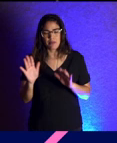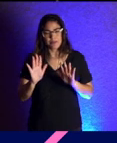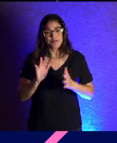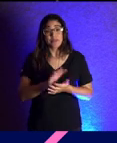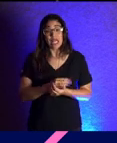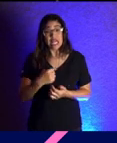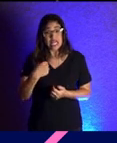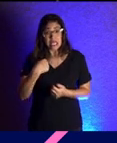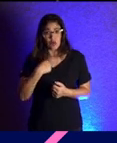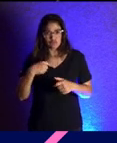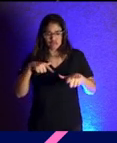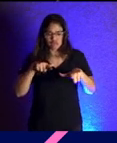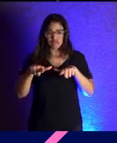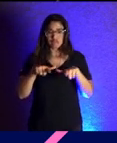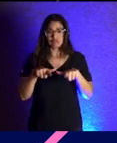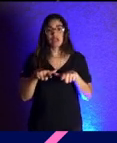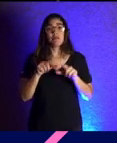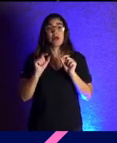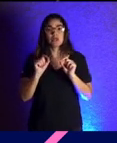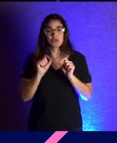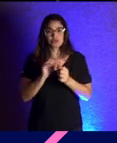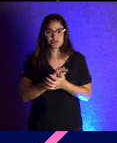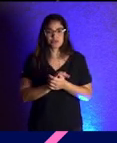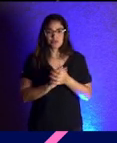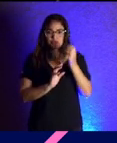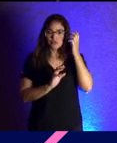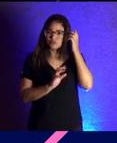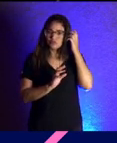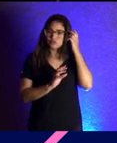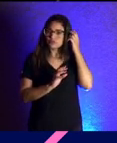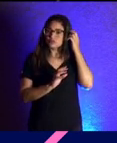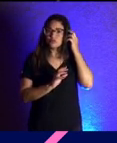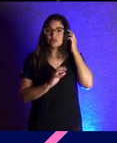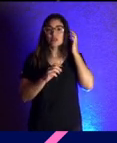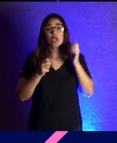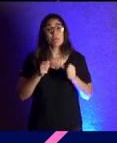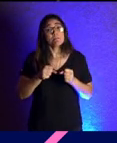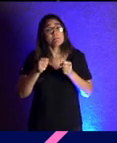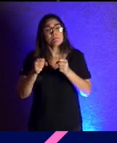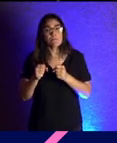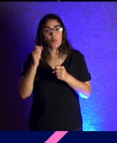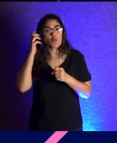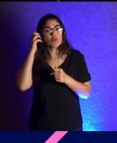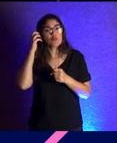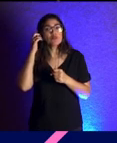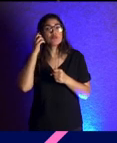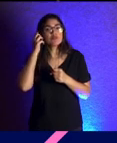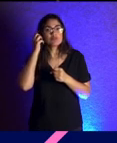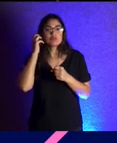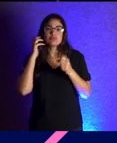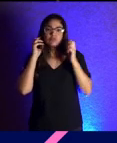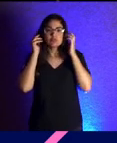previo que se ha hecho es que se ha hecho como se ha hecho, como se ha hecho,